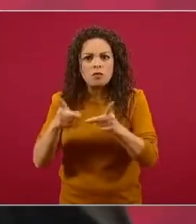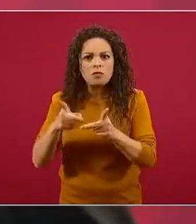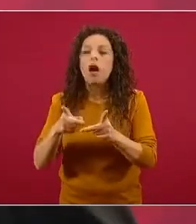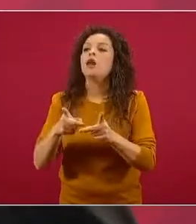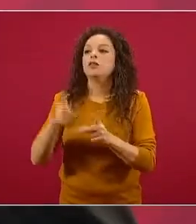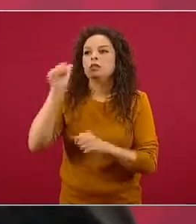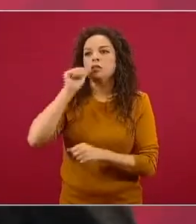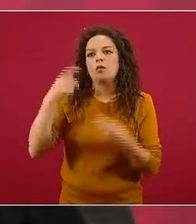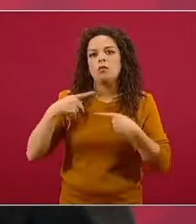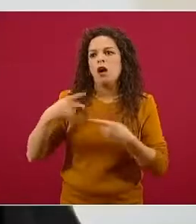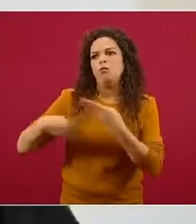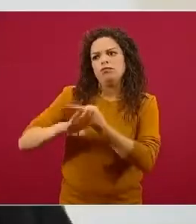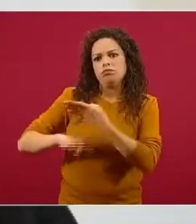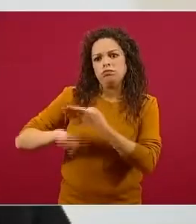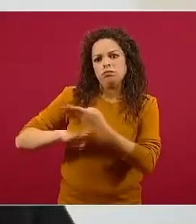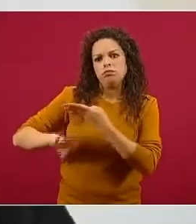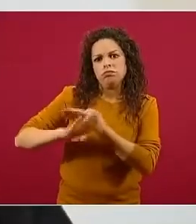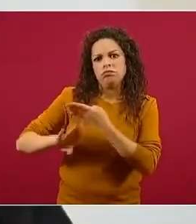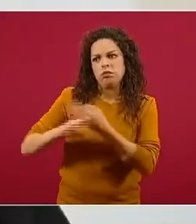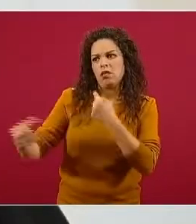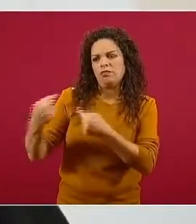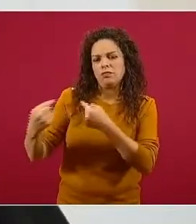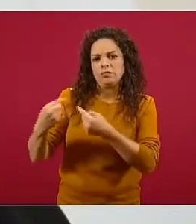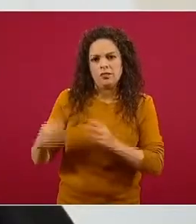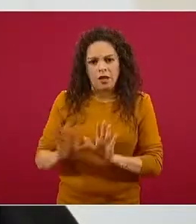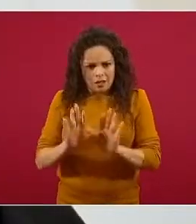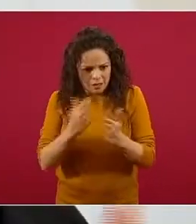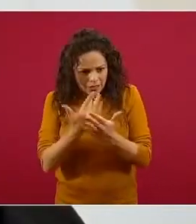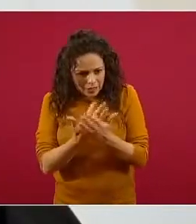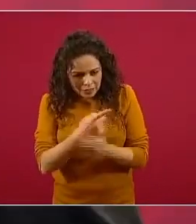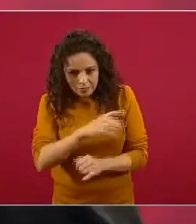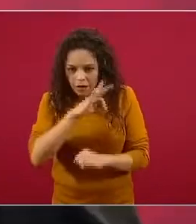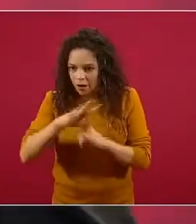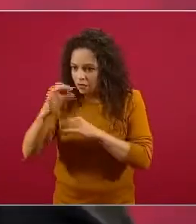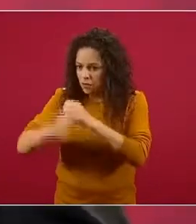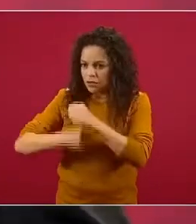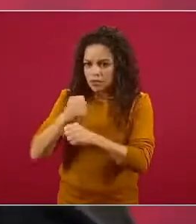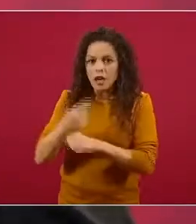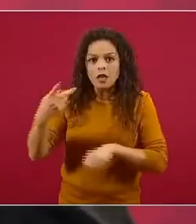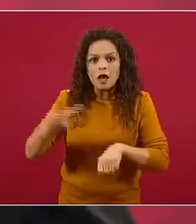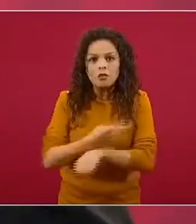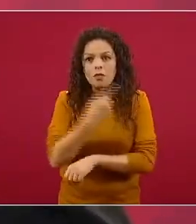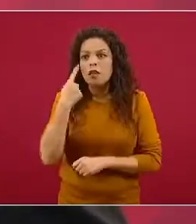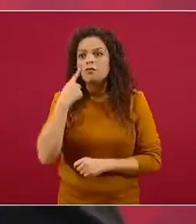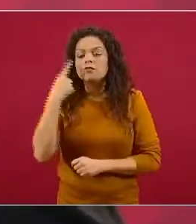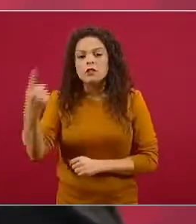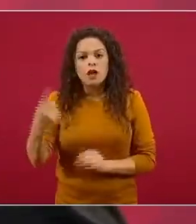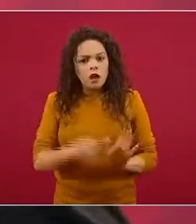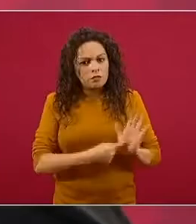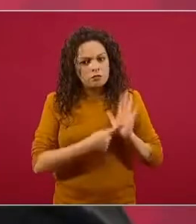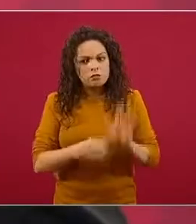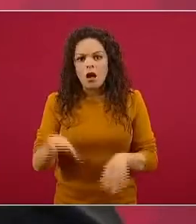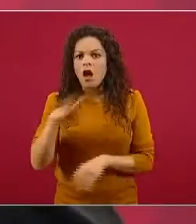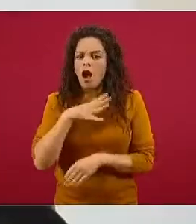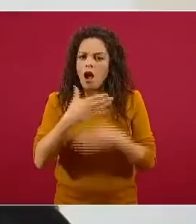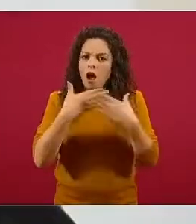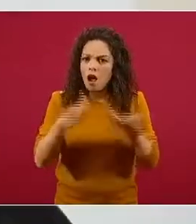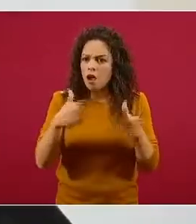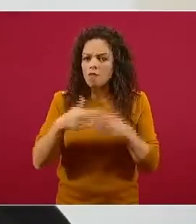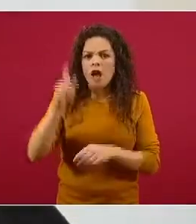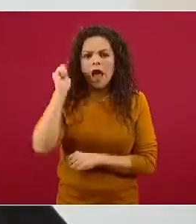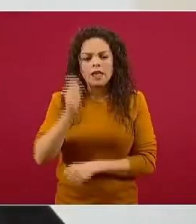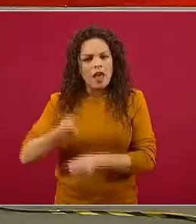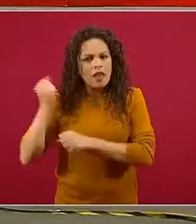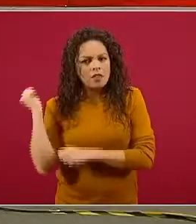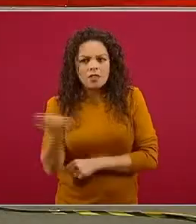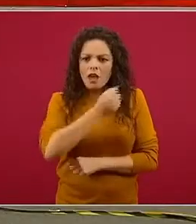les decía, aguanten siquiera a fin de año. ¿Qué pasó? Se dieron todos los abiertos de tenis, de golf,